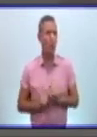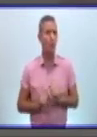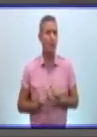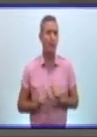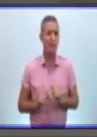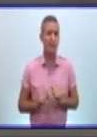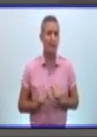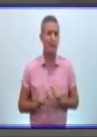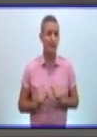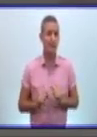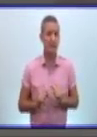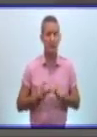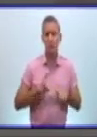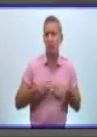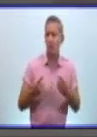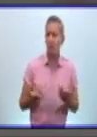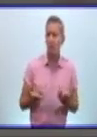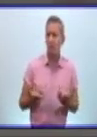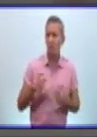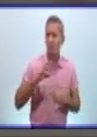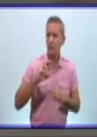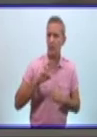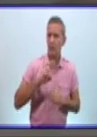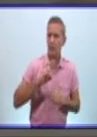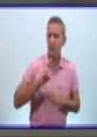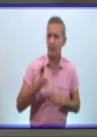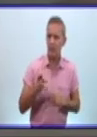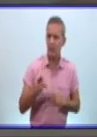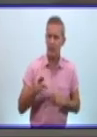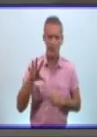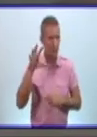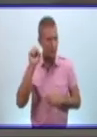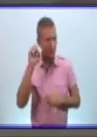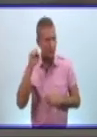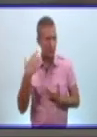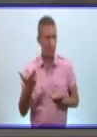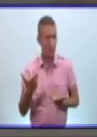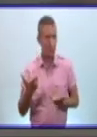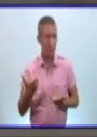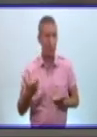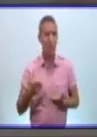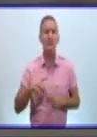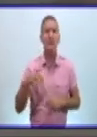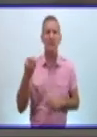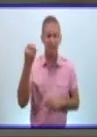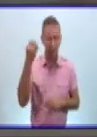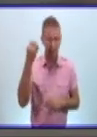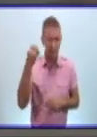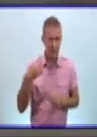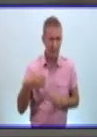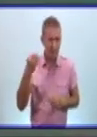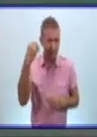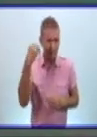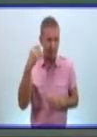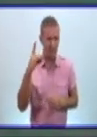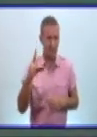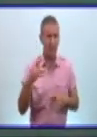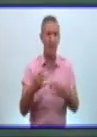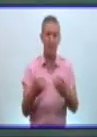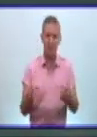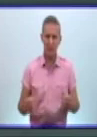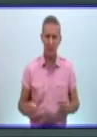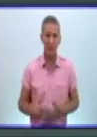producirían. ¿Por qué? La respuesta reside en la comprensión de lo que son las disoluciones y quizá también de lo que no